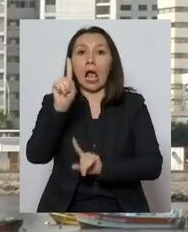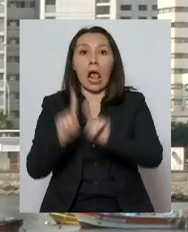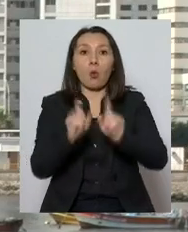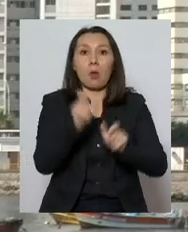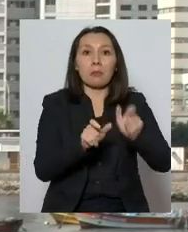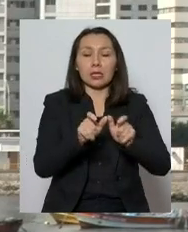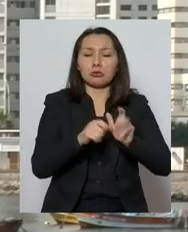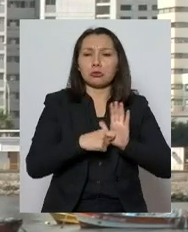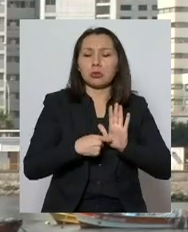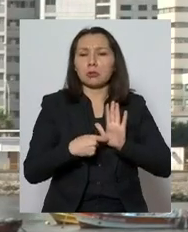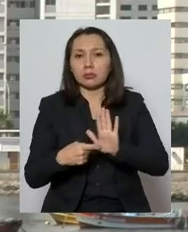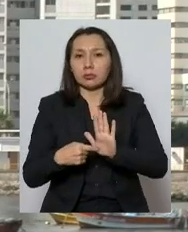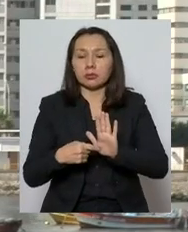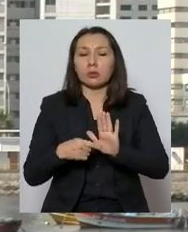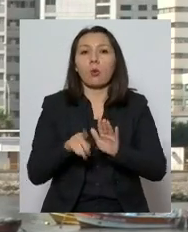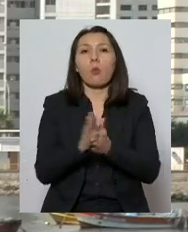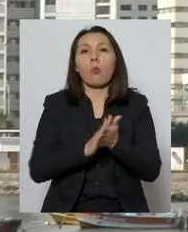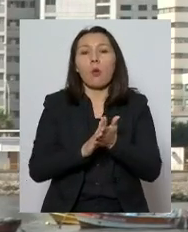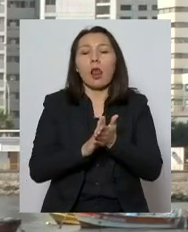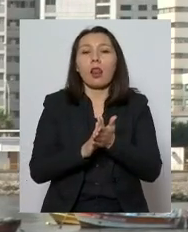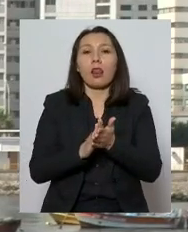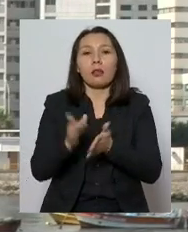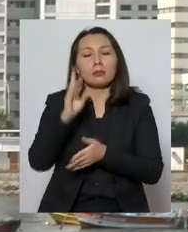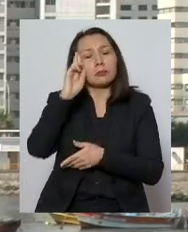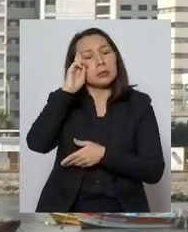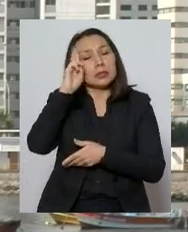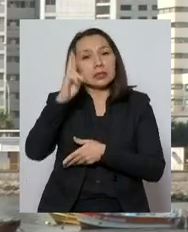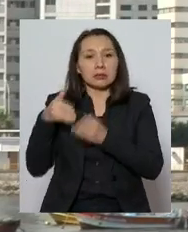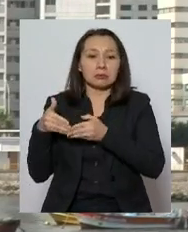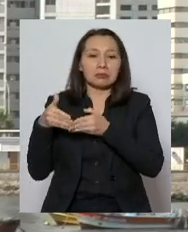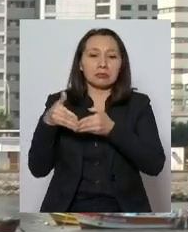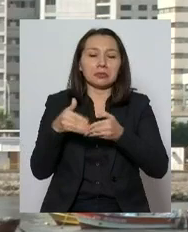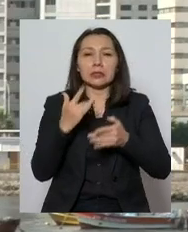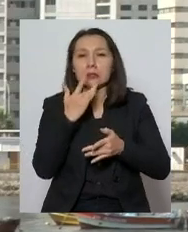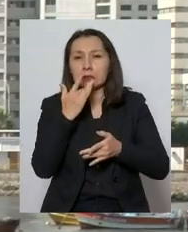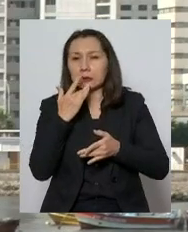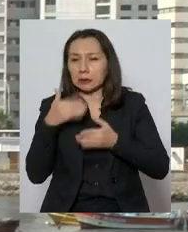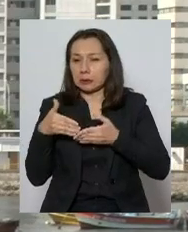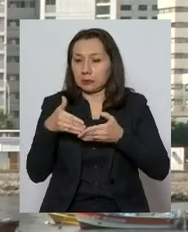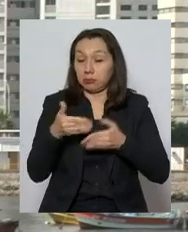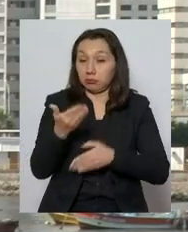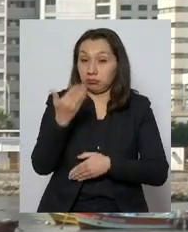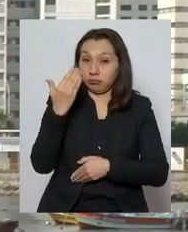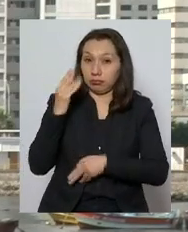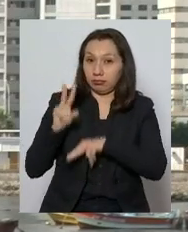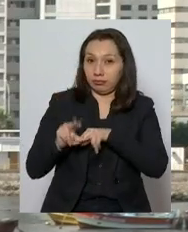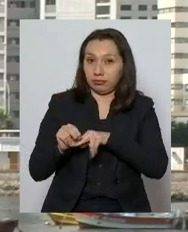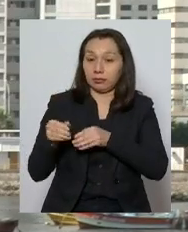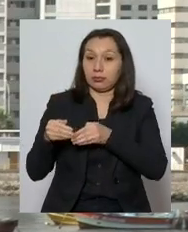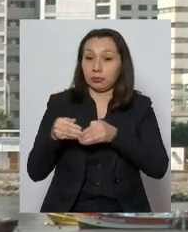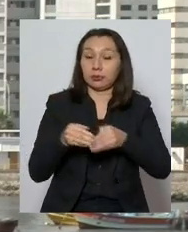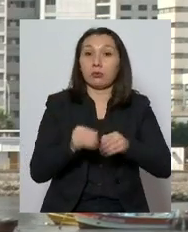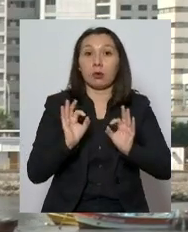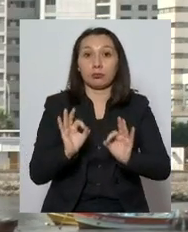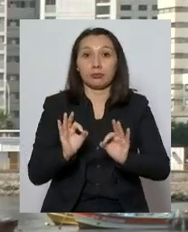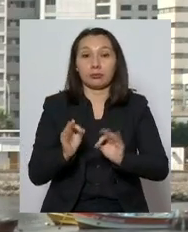algunos embarcados en una nave bien precaria, en realidad, como era la Esmeralda